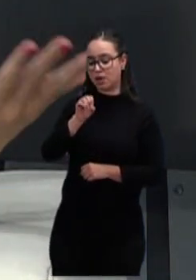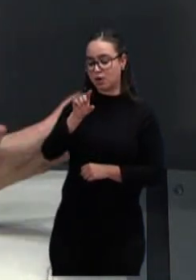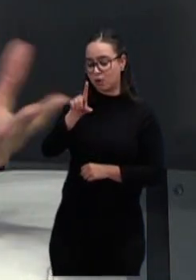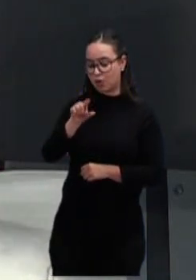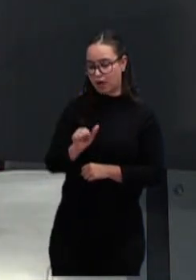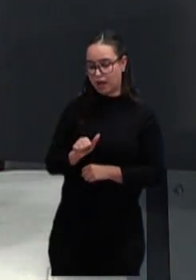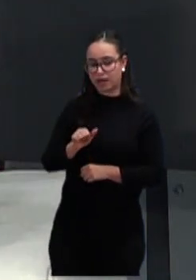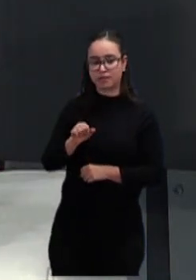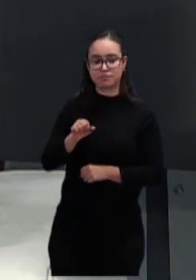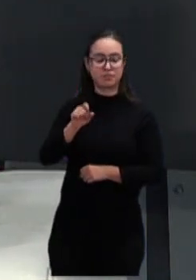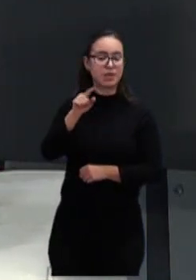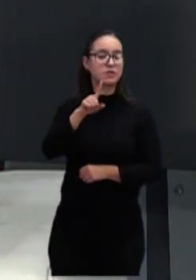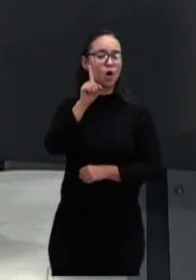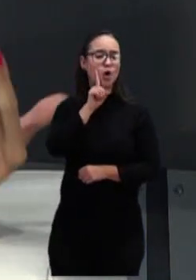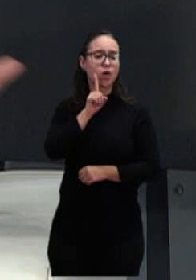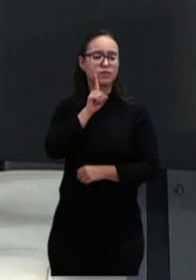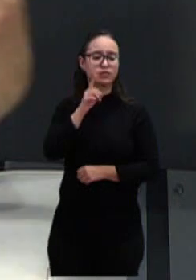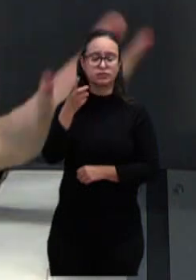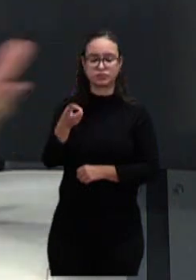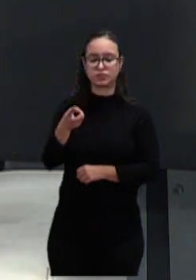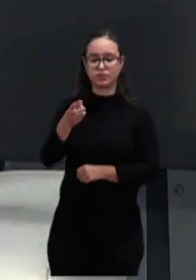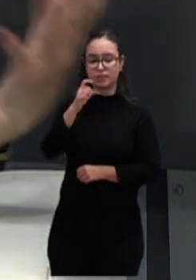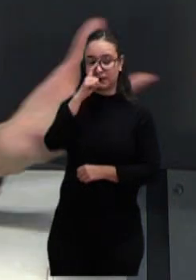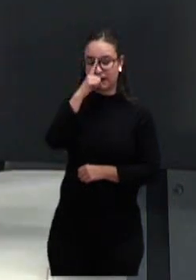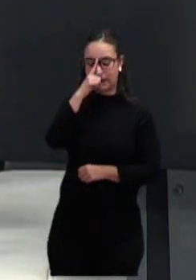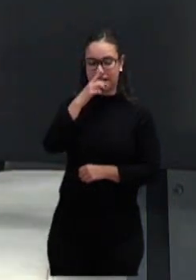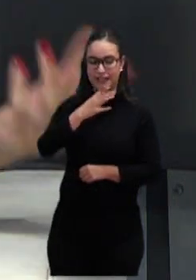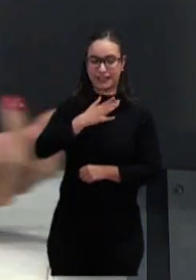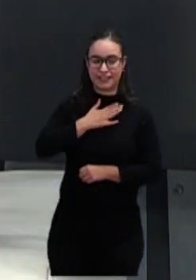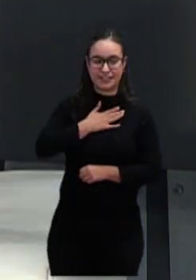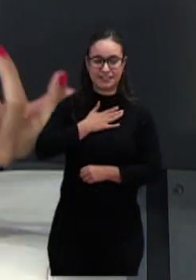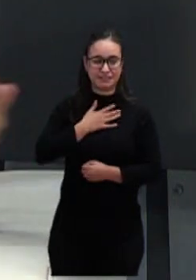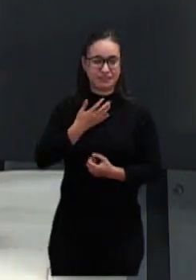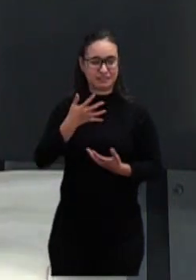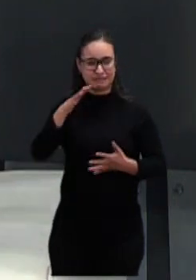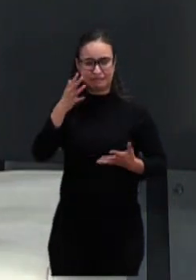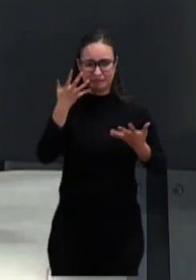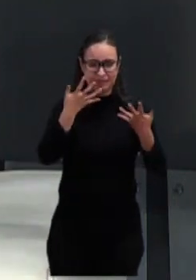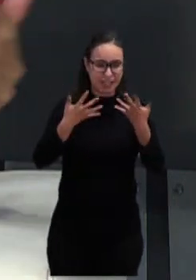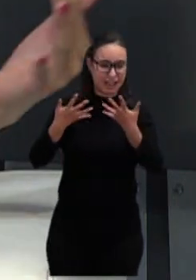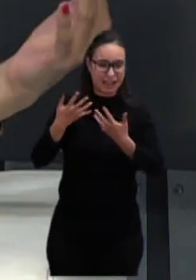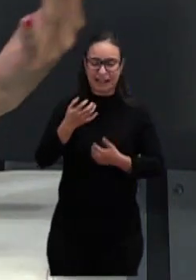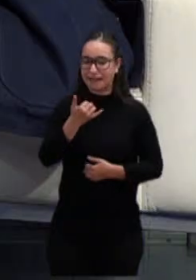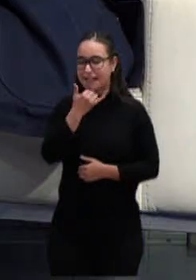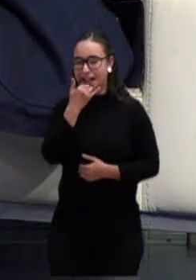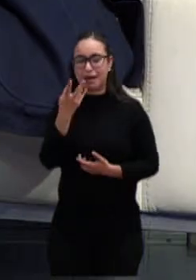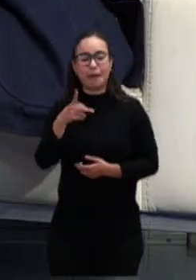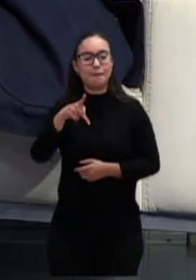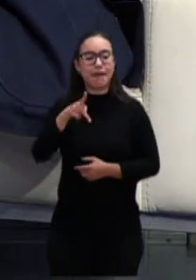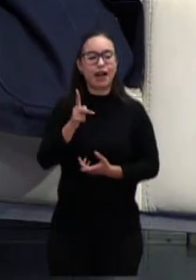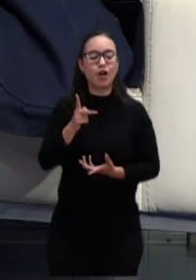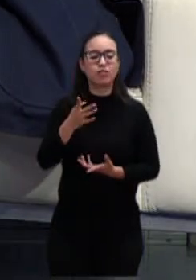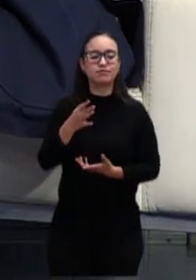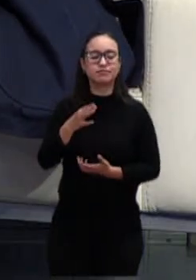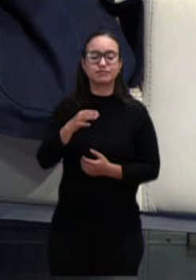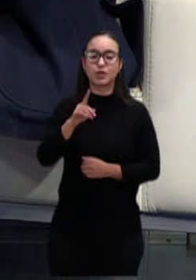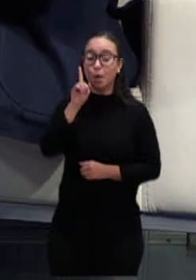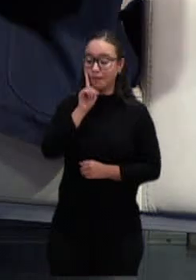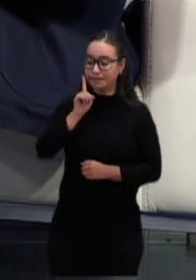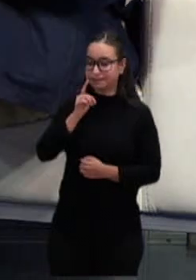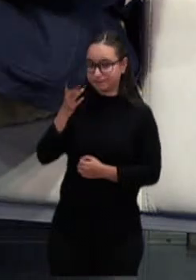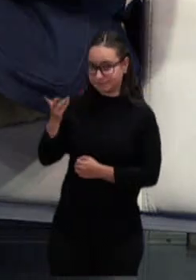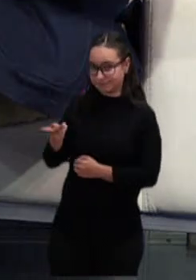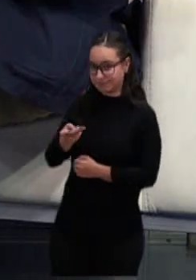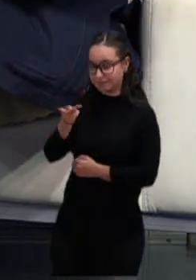magistrada estuvo al frente y es que yo yo como que luego me voy al lado tú ves que te pasan por el magistrado y